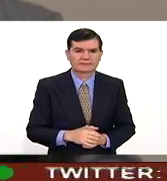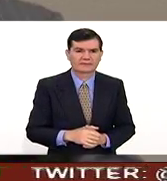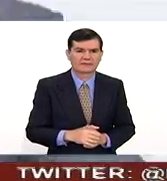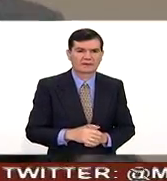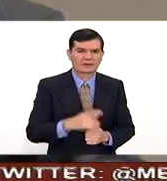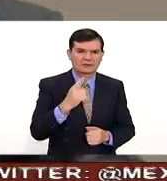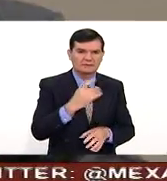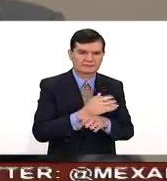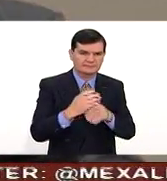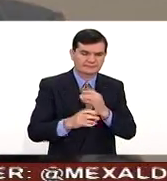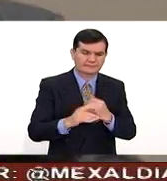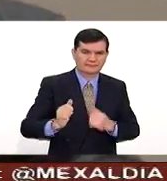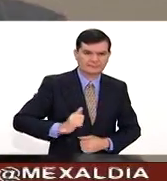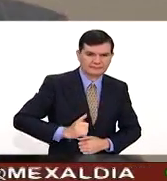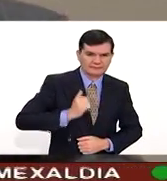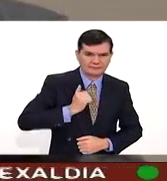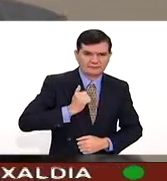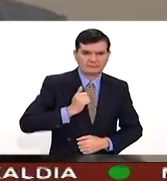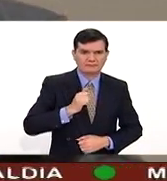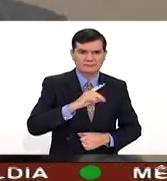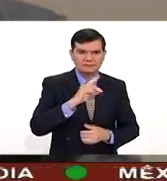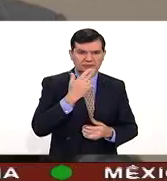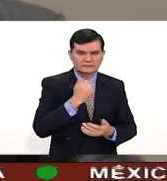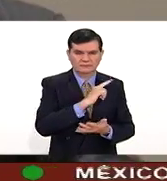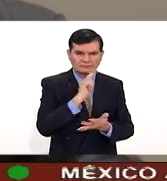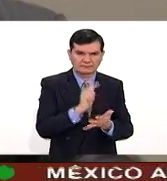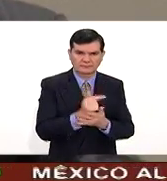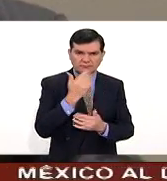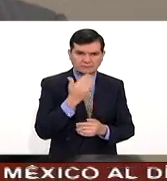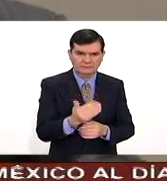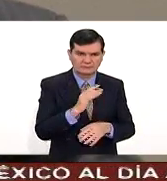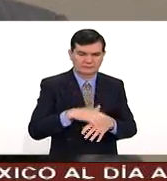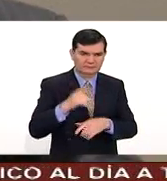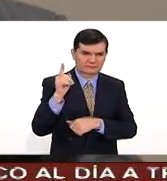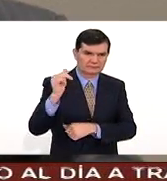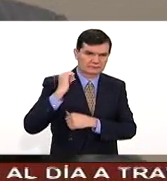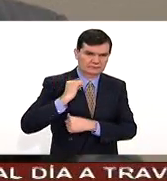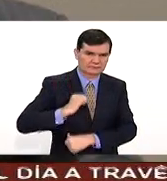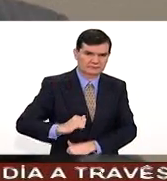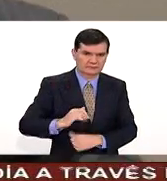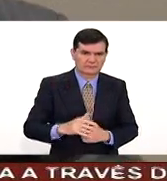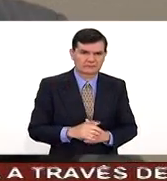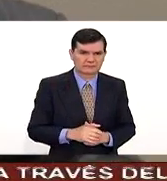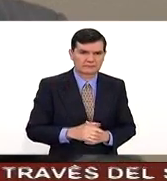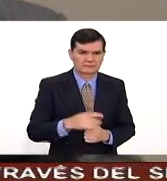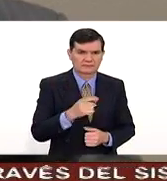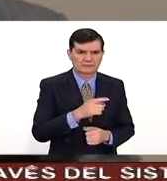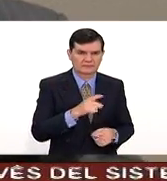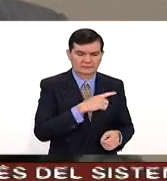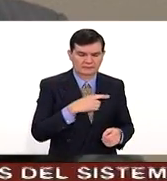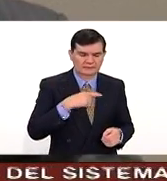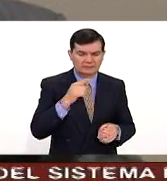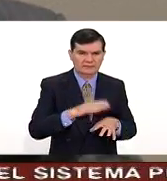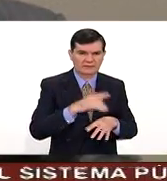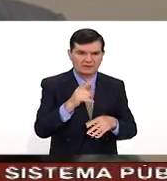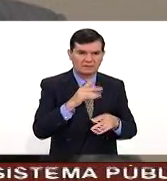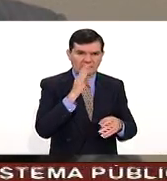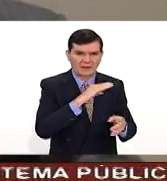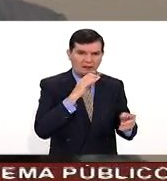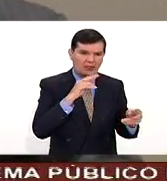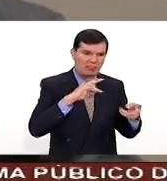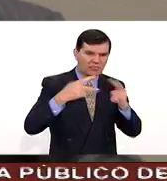Un acto abusivo e ilegal por parte de una autoridad que, debido a sus